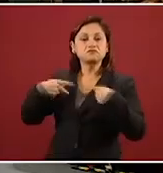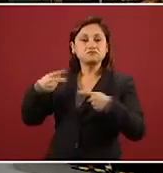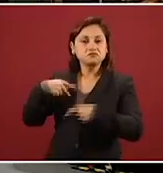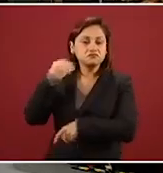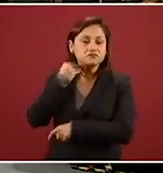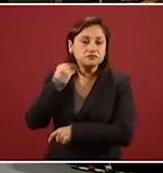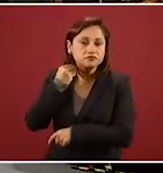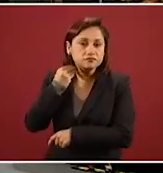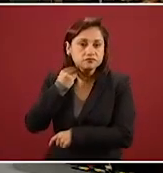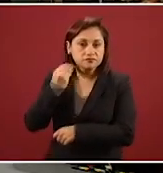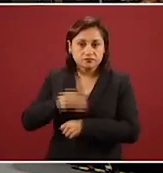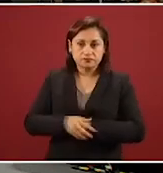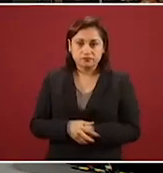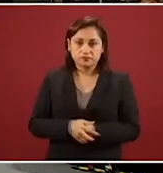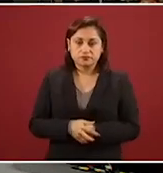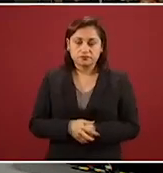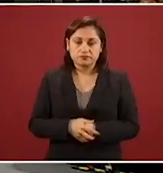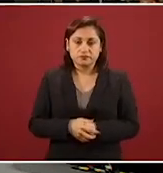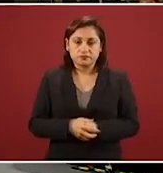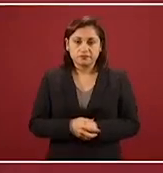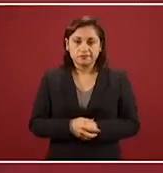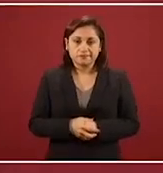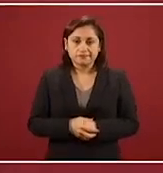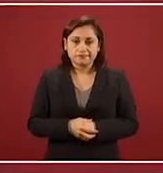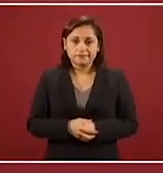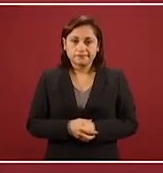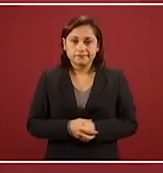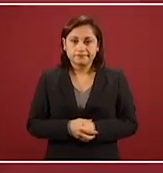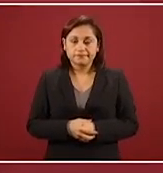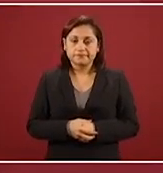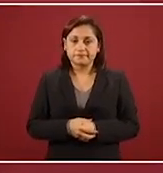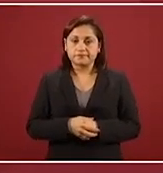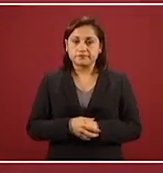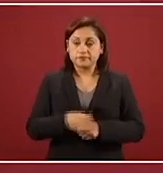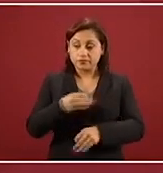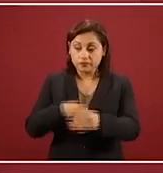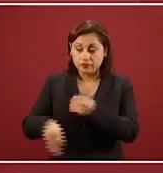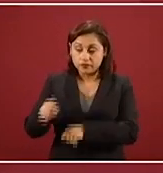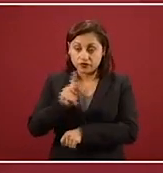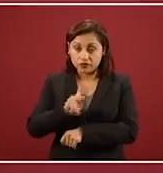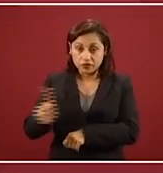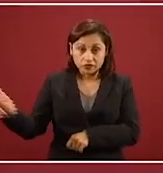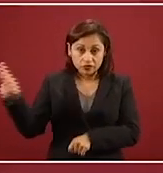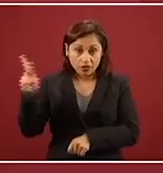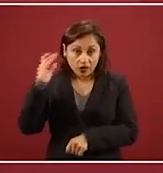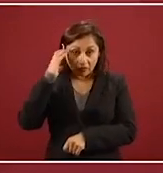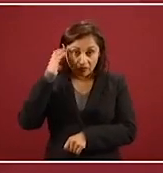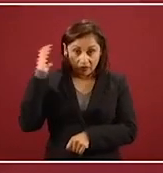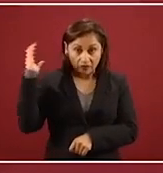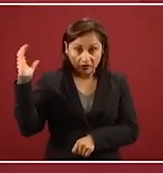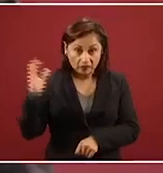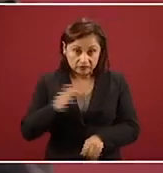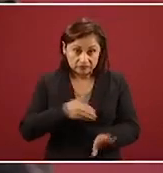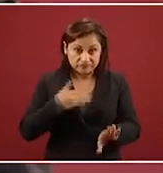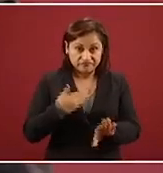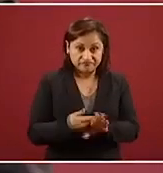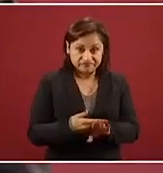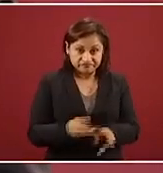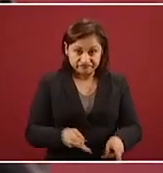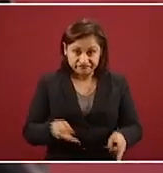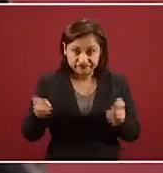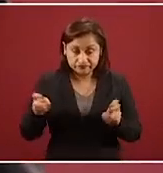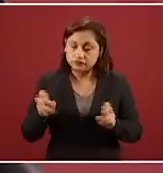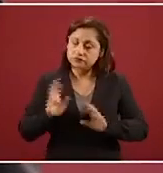de abogados. No todos los despachos de abogados son